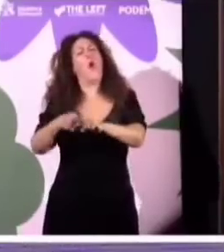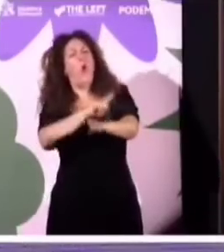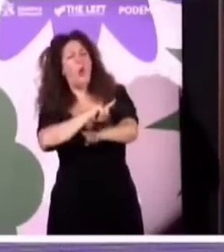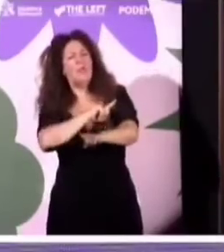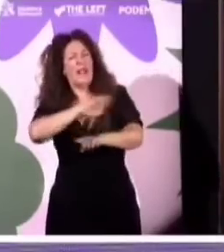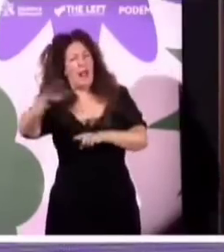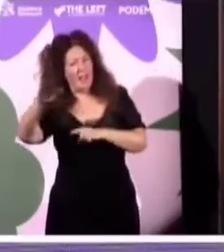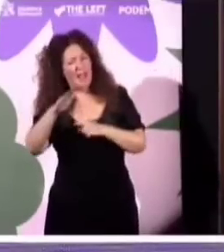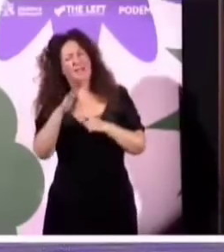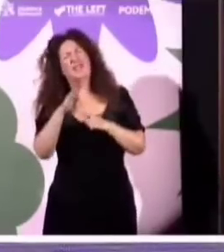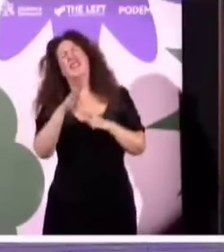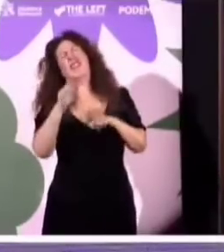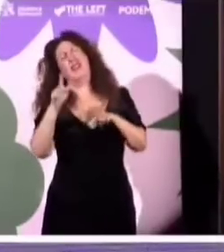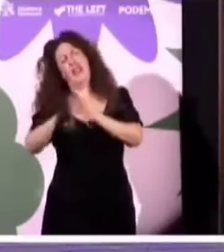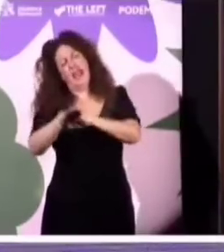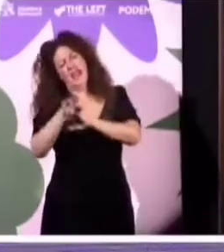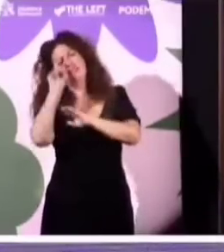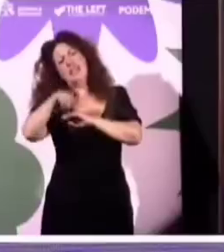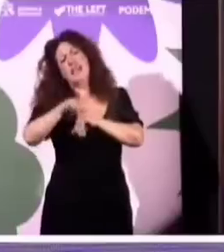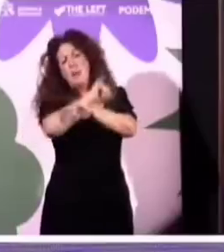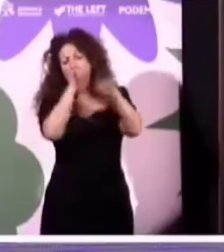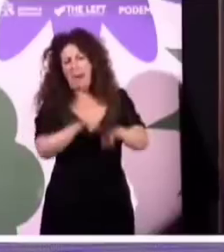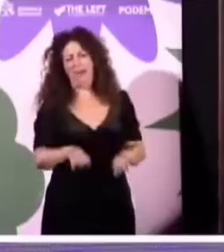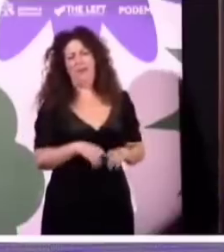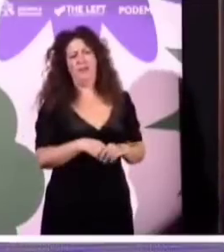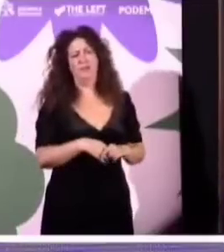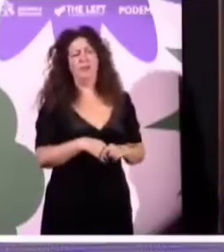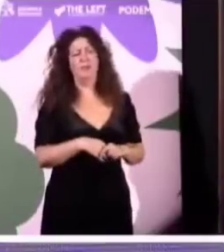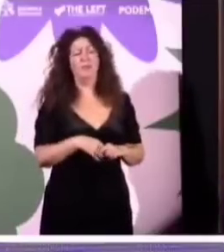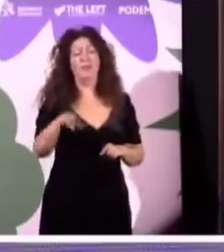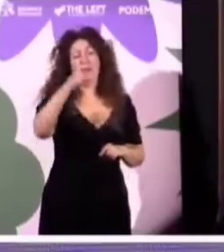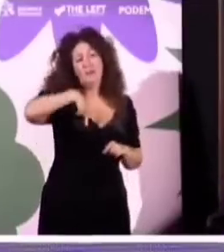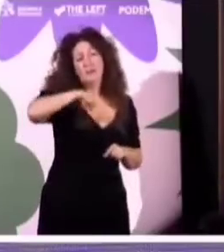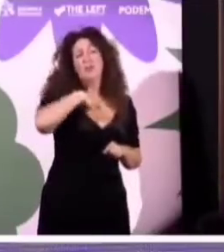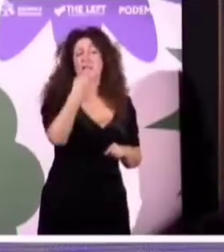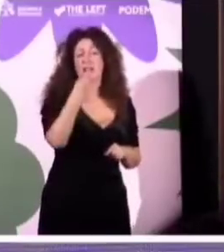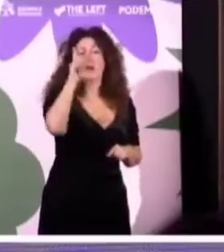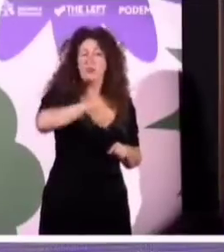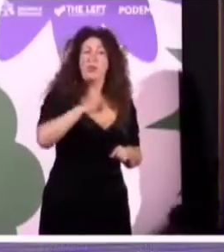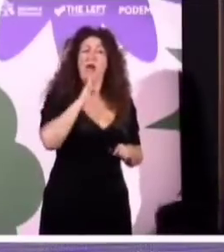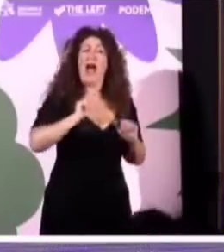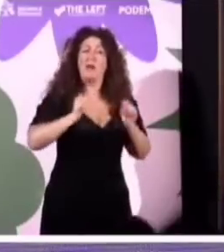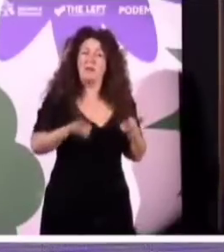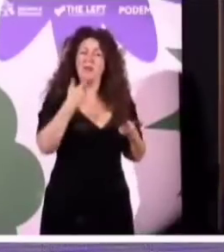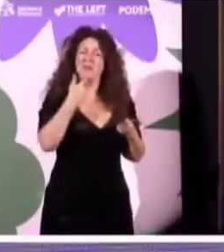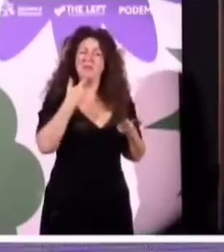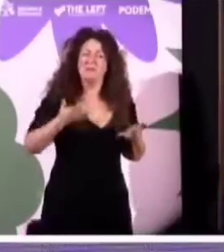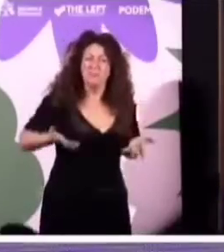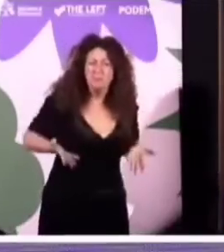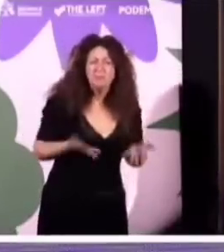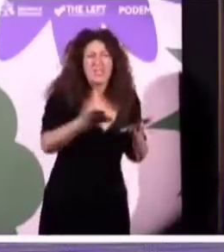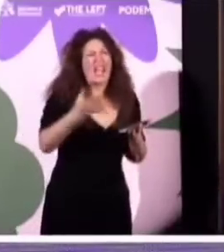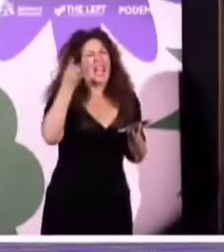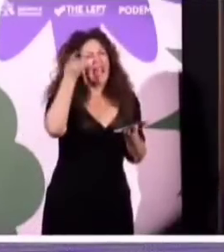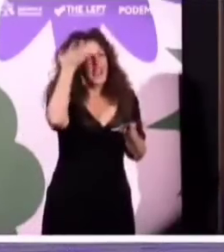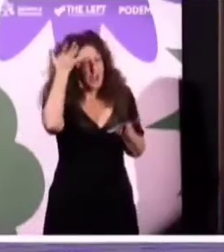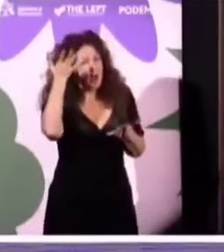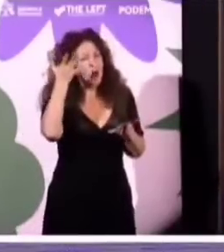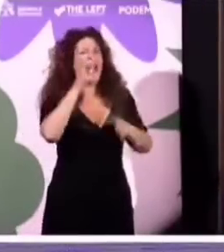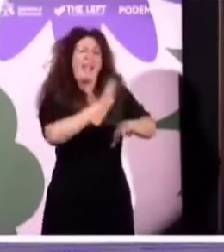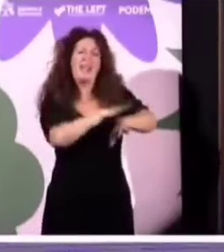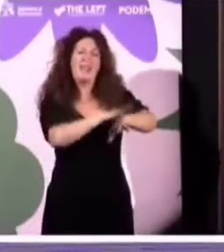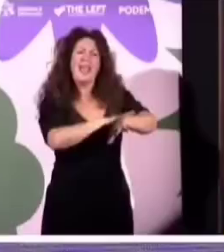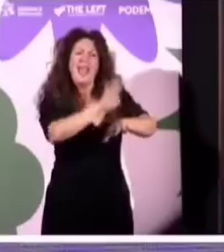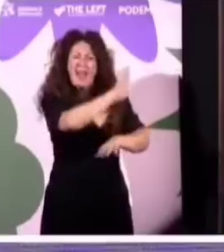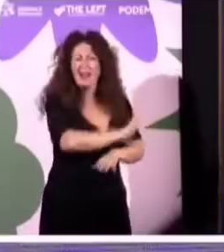pacifismo. Pero necesitamos también, como decía al principio, ese empuje ideológico de la izquierda